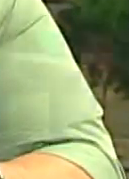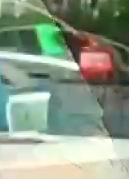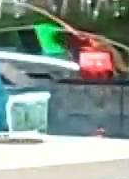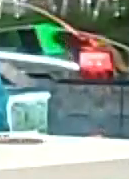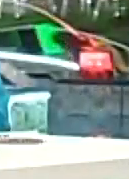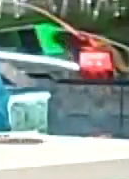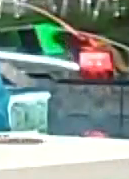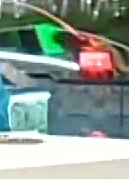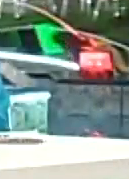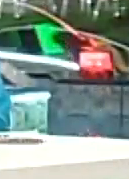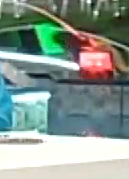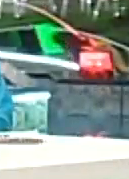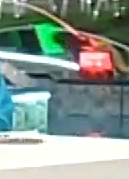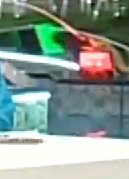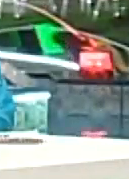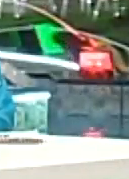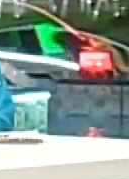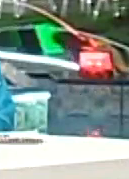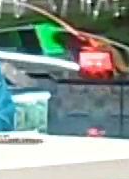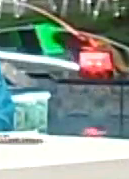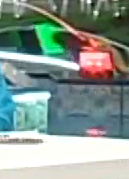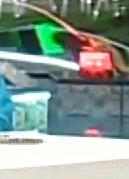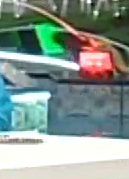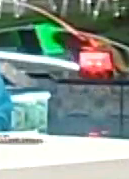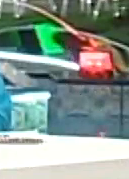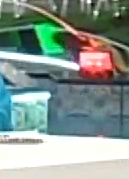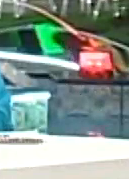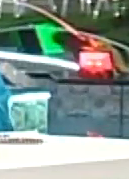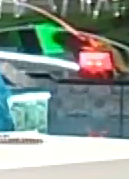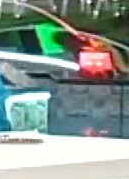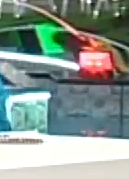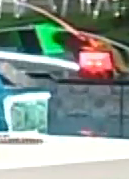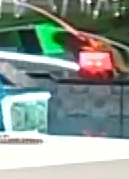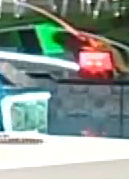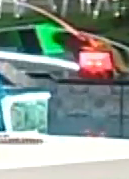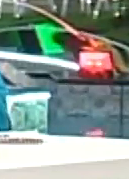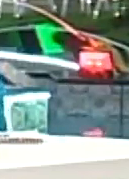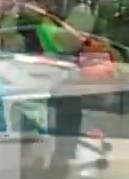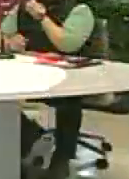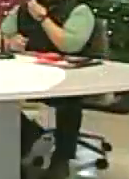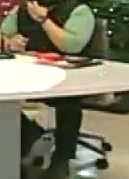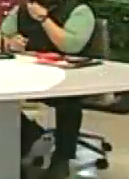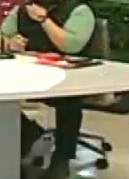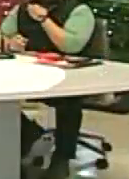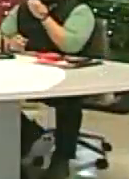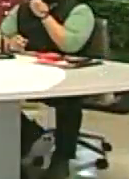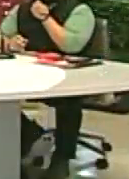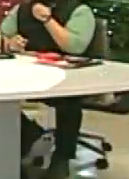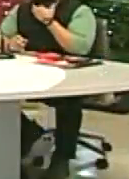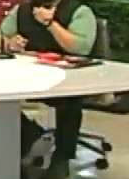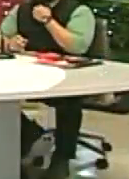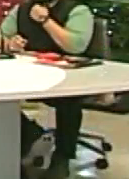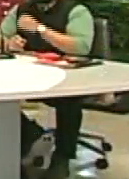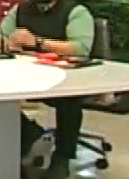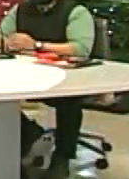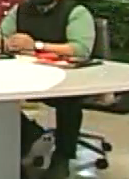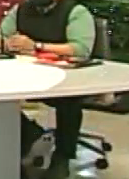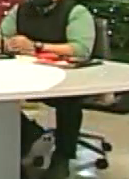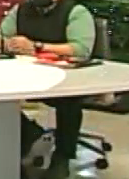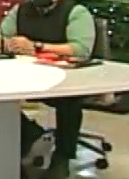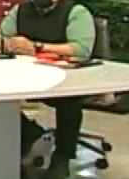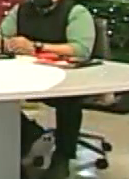gripe y anda por ahí todavía volando, ¿verdad? Bueno, nosotros estamos en el trabajo permanente con